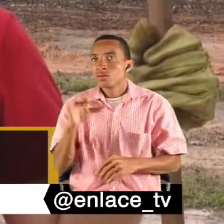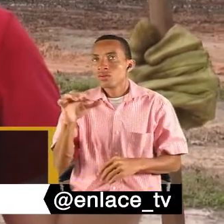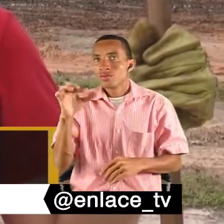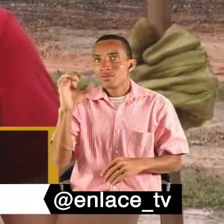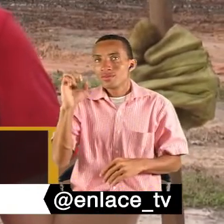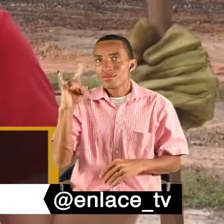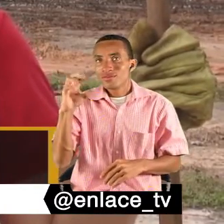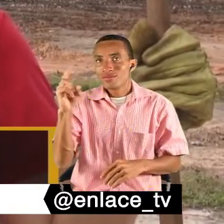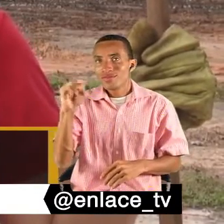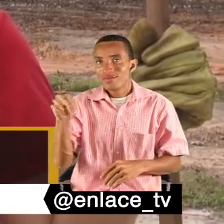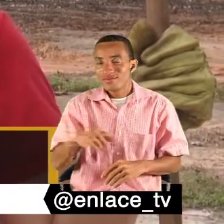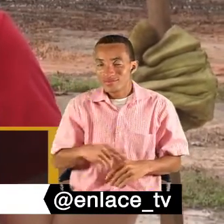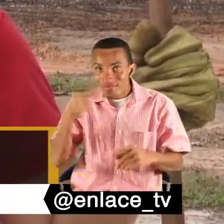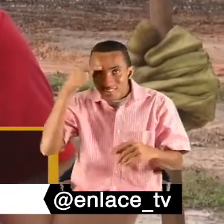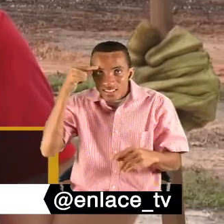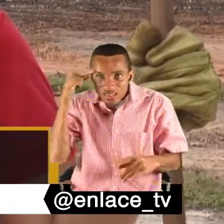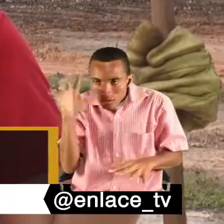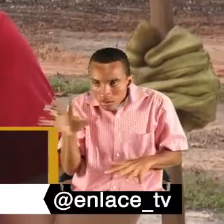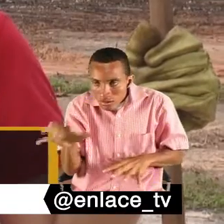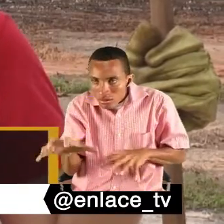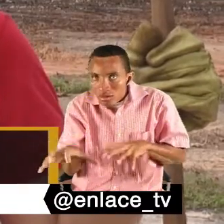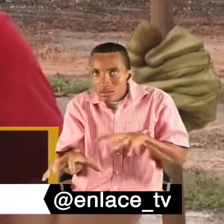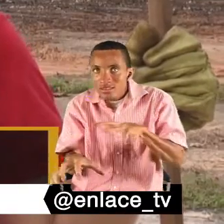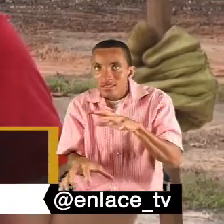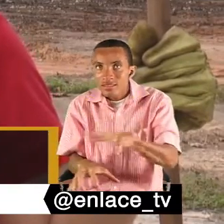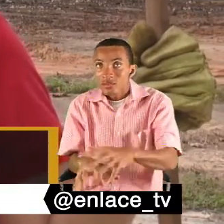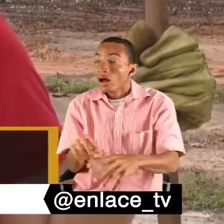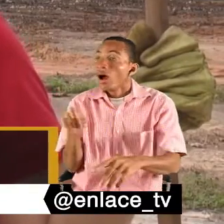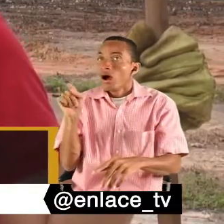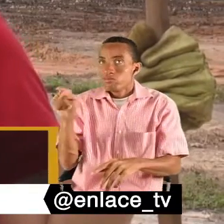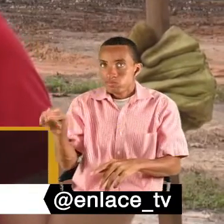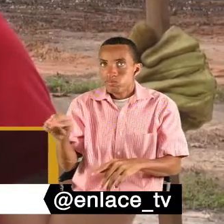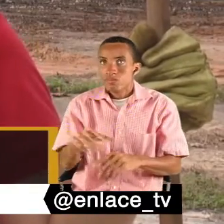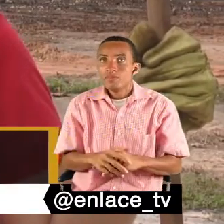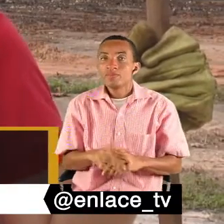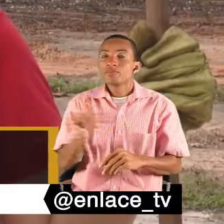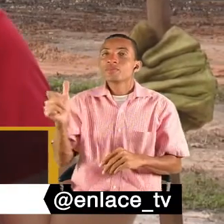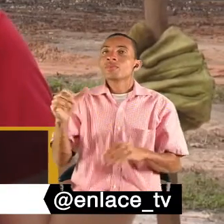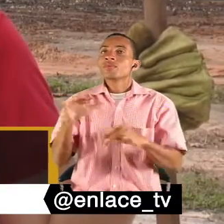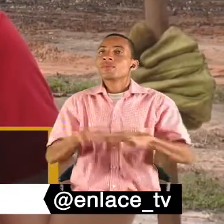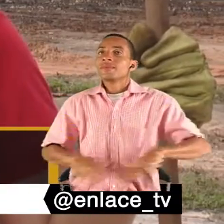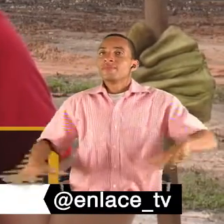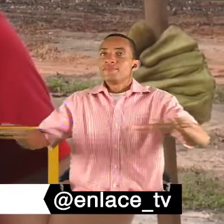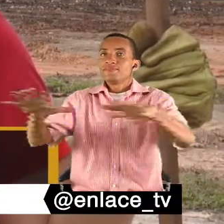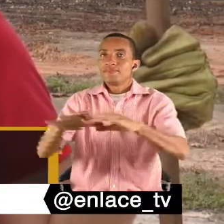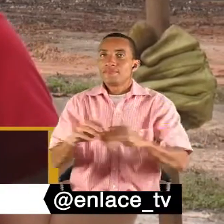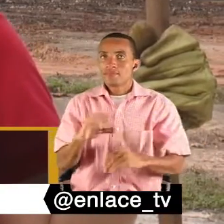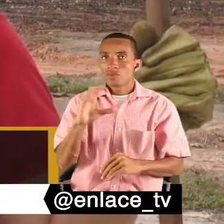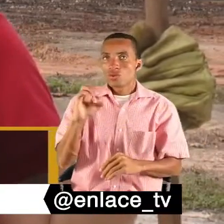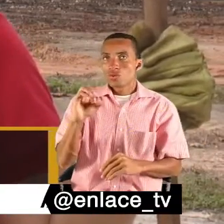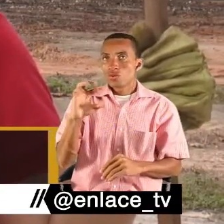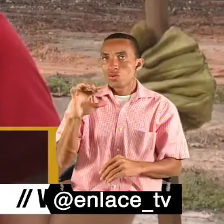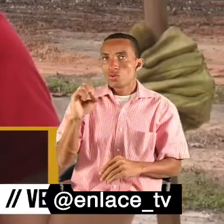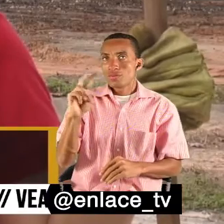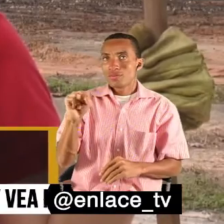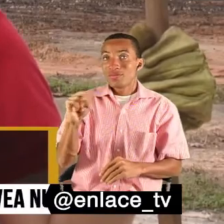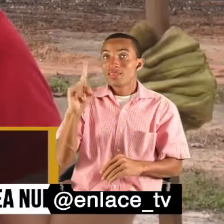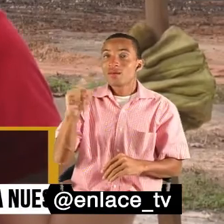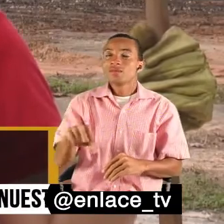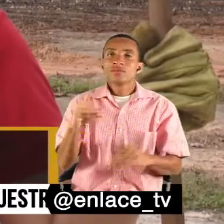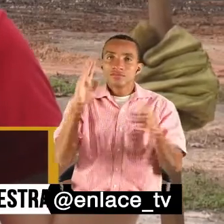conflicto en toda la región, especialmente en Cuatro Bocas, en la Ciénaga Juan Esteban, en Opón, donde hay presencia